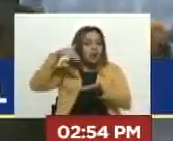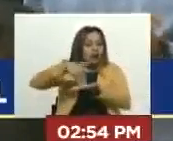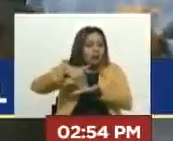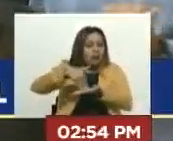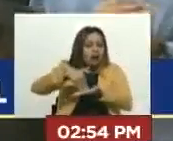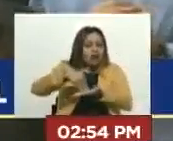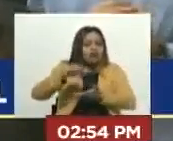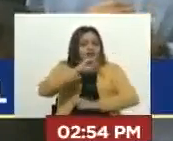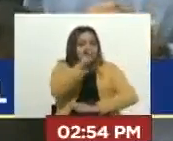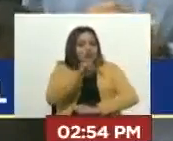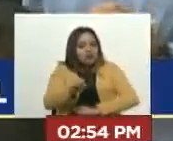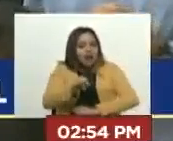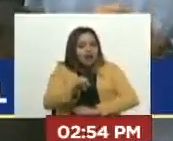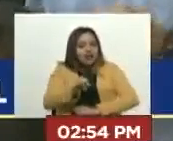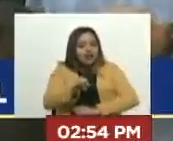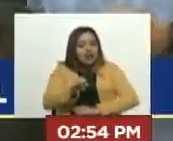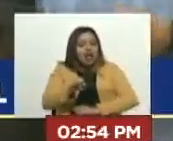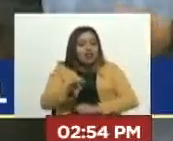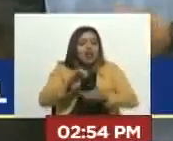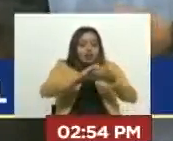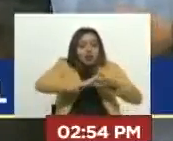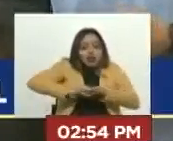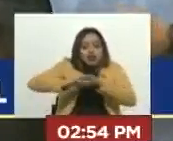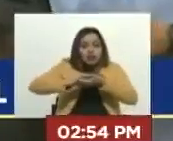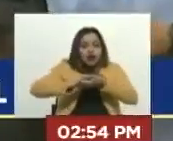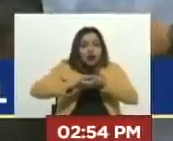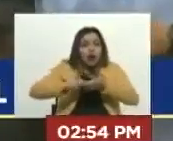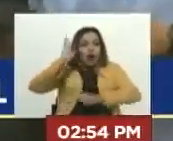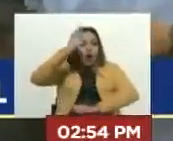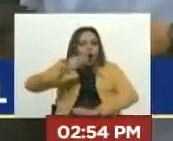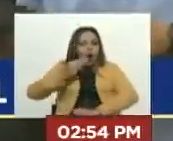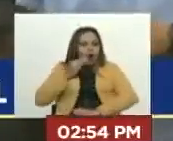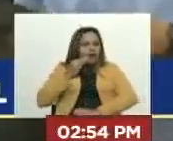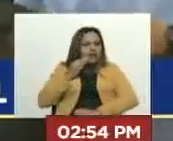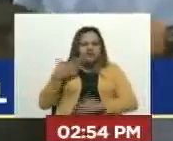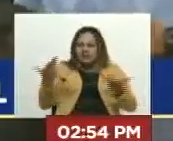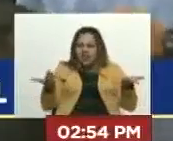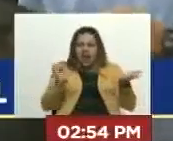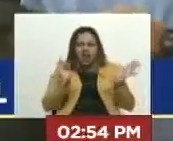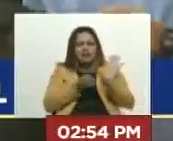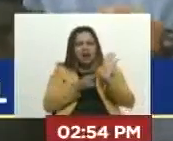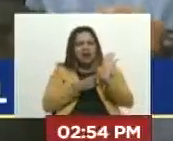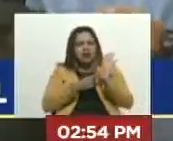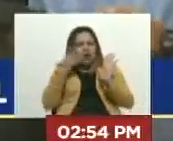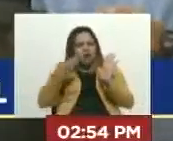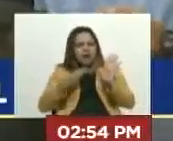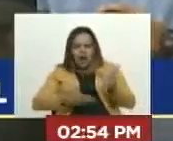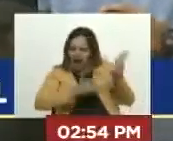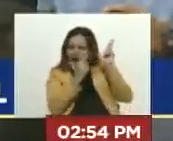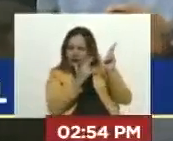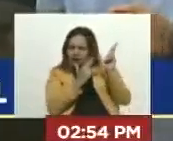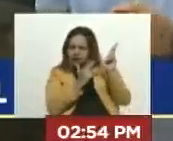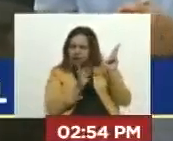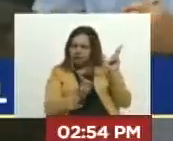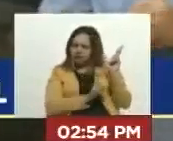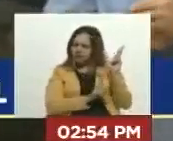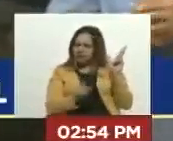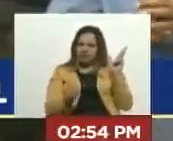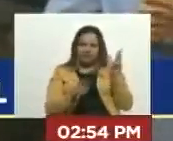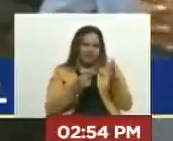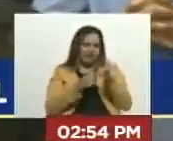del Zulia, de Trujillo, jóvenes. ¿Qué llevaban en la mano esos jóvenes? ¿Armas? No